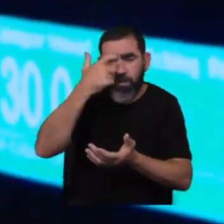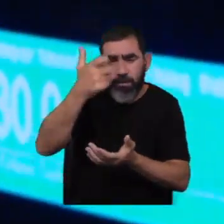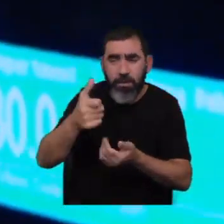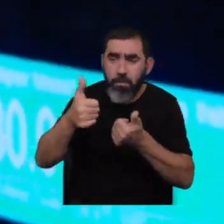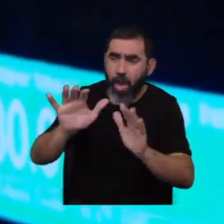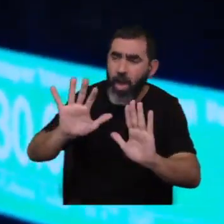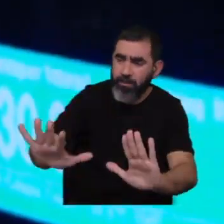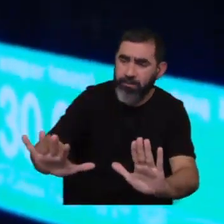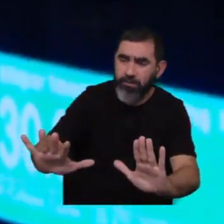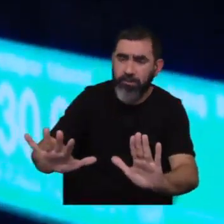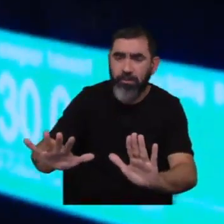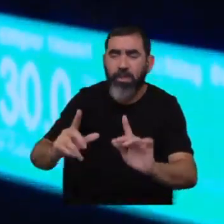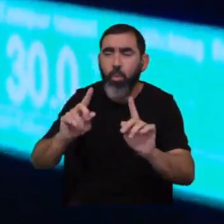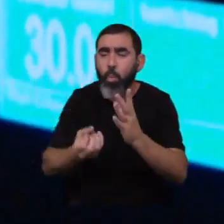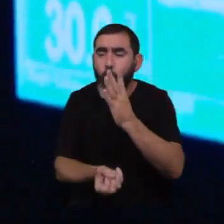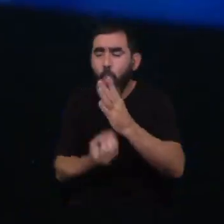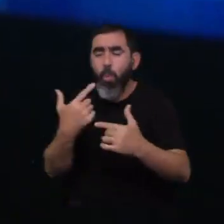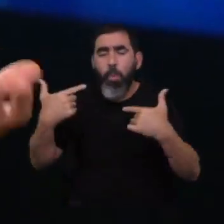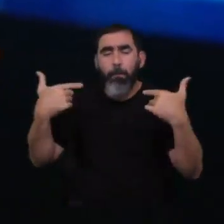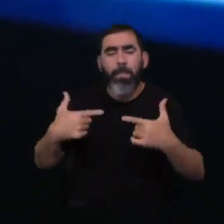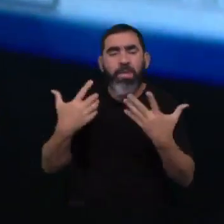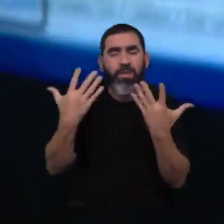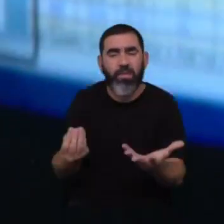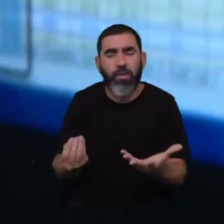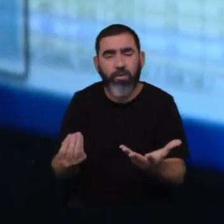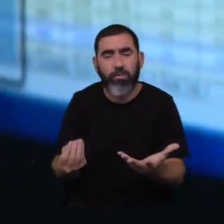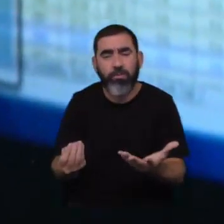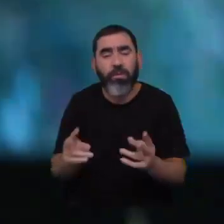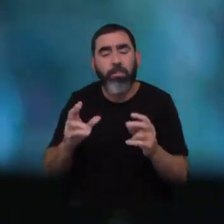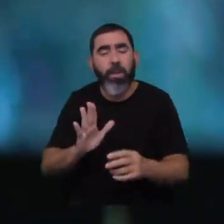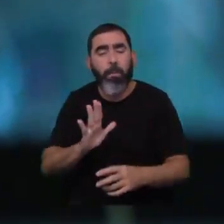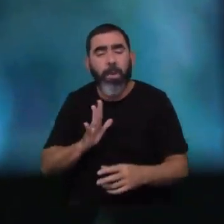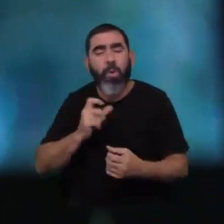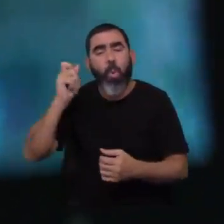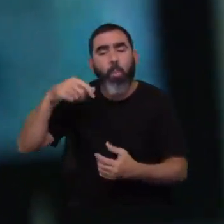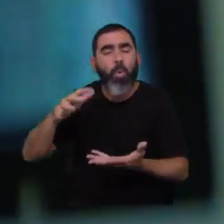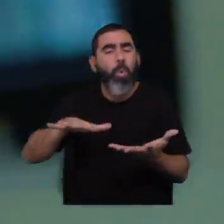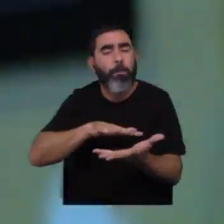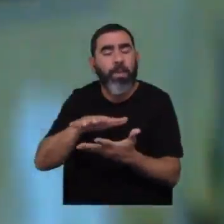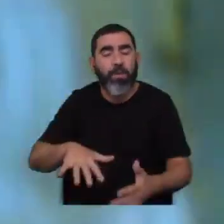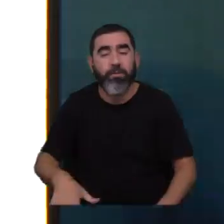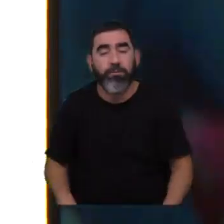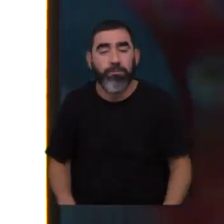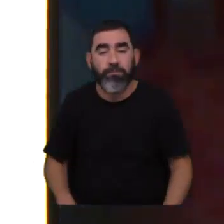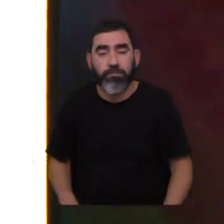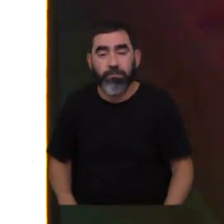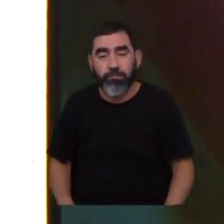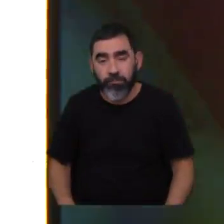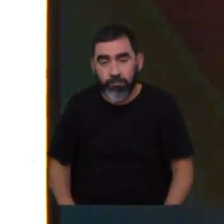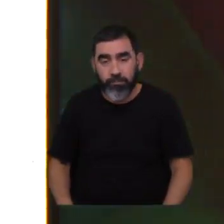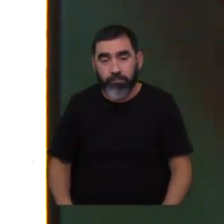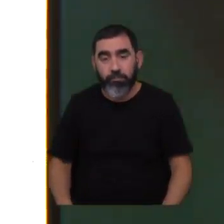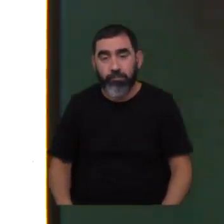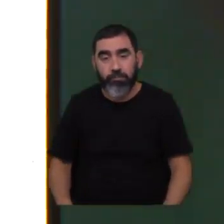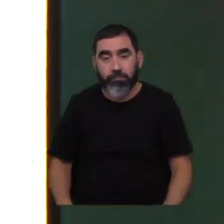como está, si hay que hacer un ministerio. Casi te diría desde un punto de vista personal, ¿cómo ves ese escenario? Bueno, nosotros